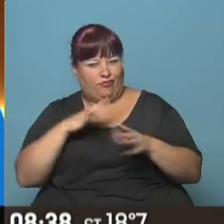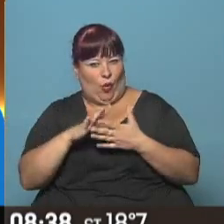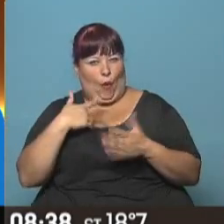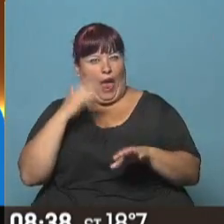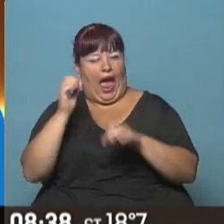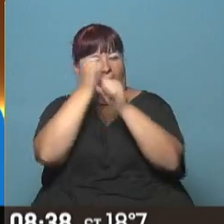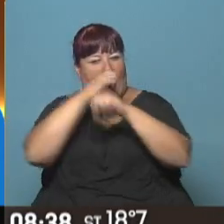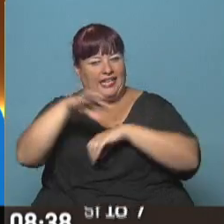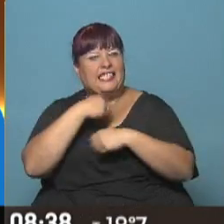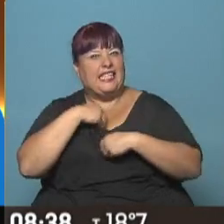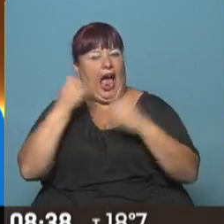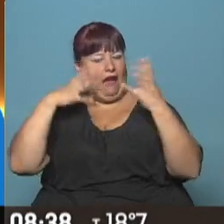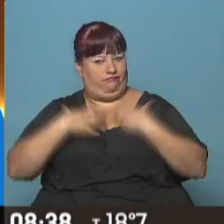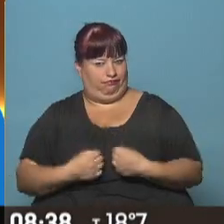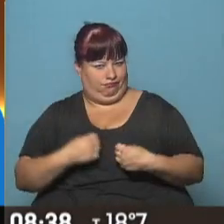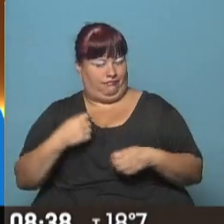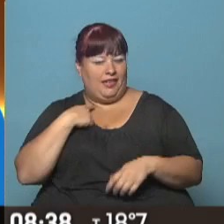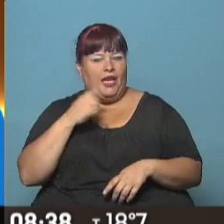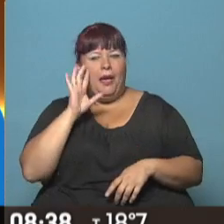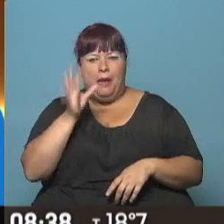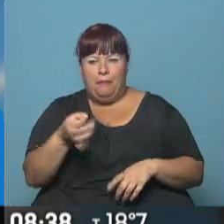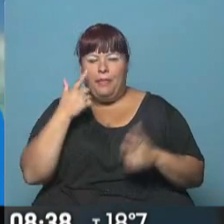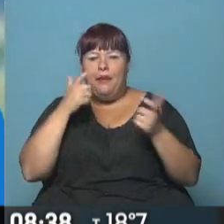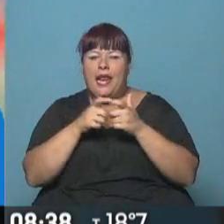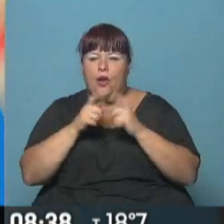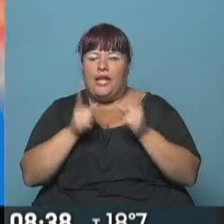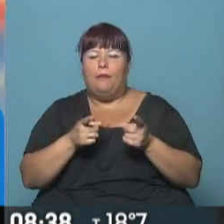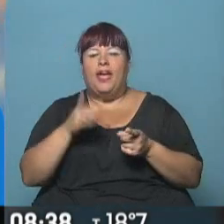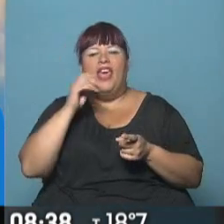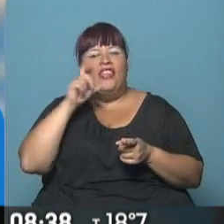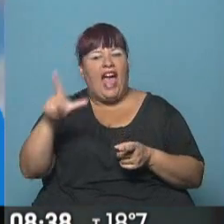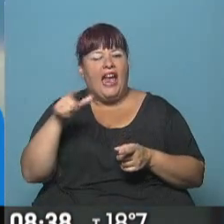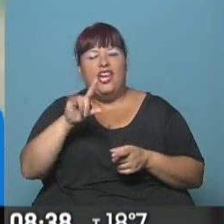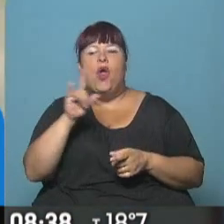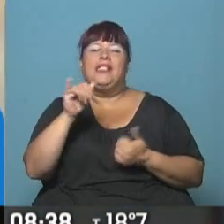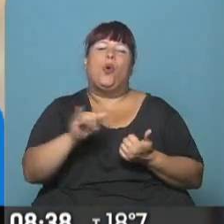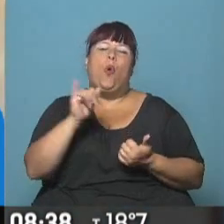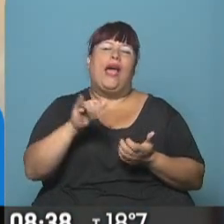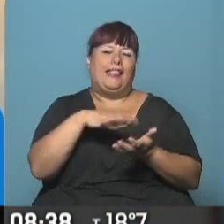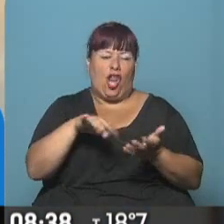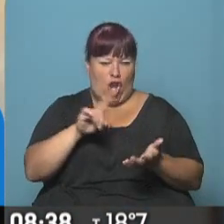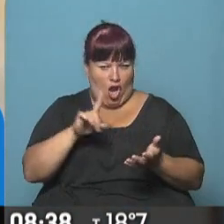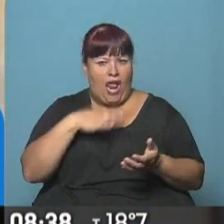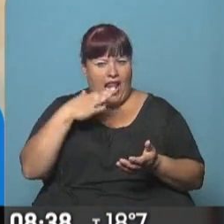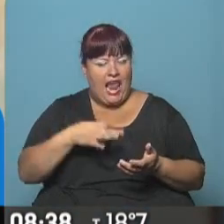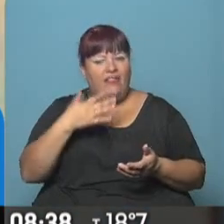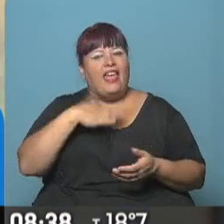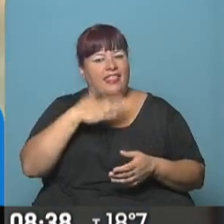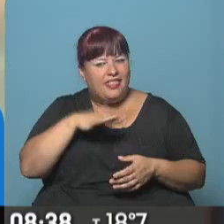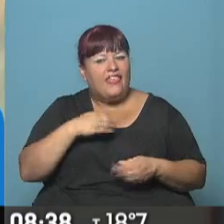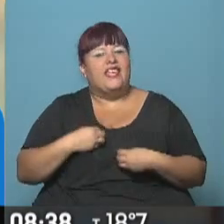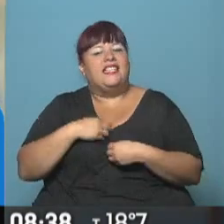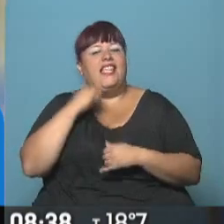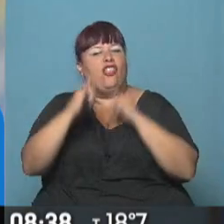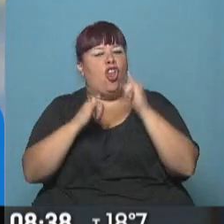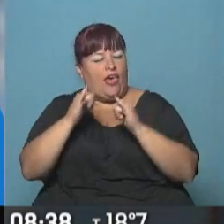arquitecto que siente la frustración de estar atrapado. Se nota mucho viendo la película que Daniel Geldner no está recitando textos, sino que realmente entiende y siente lo que